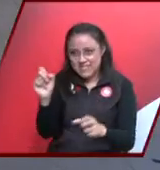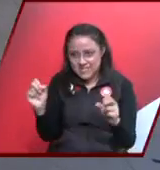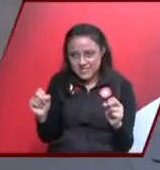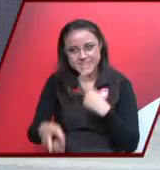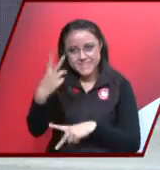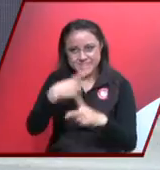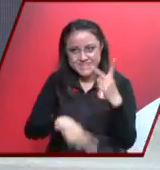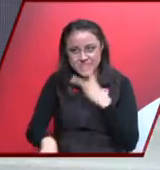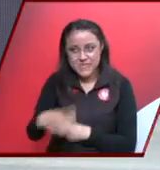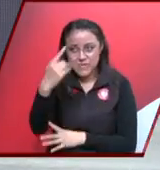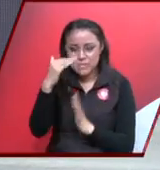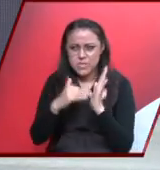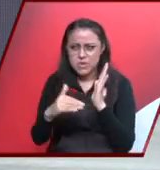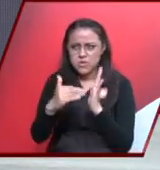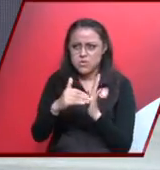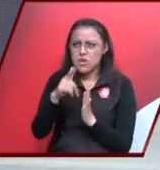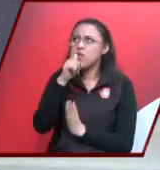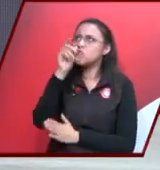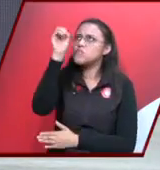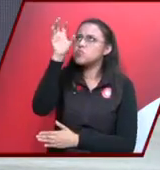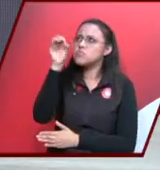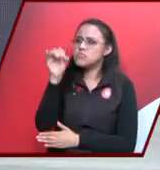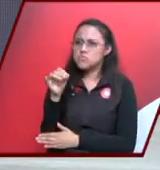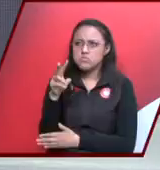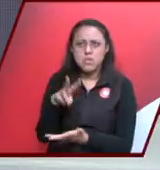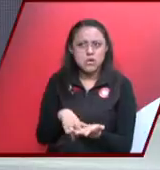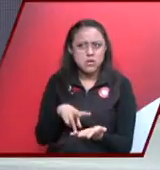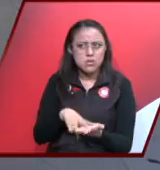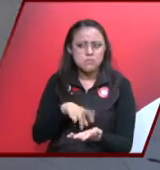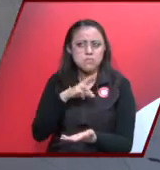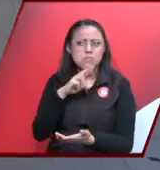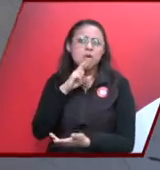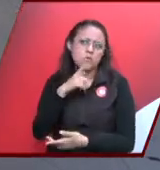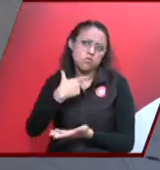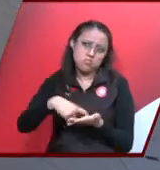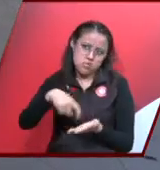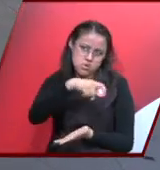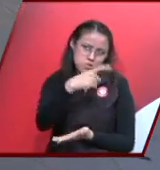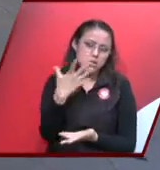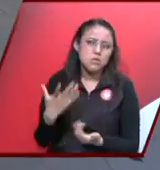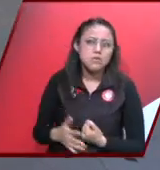Bye. 1,000,000 pesos del semáforo, lo consiguió más barato el Urbano. En fin.